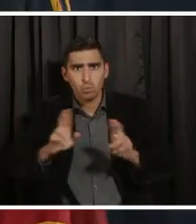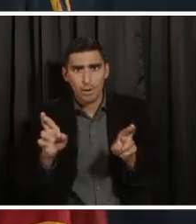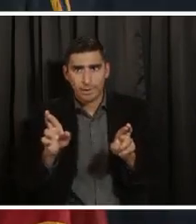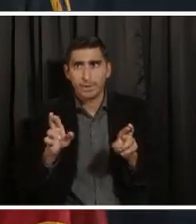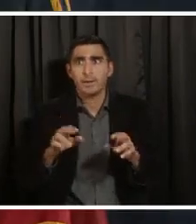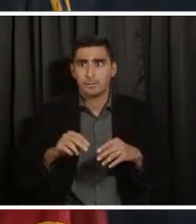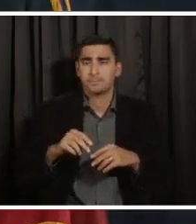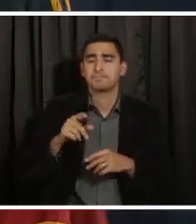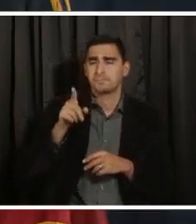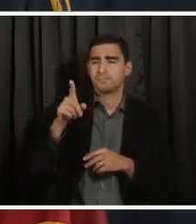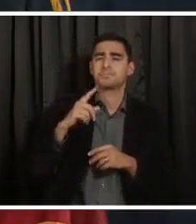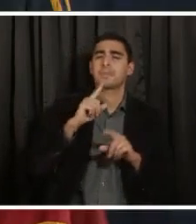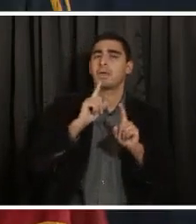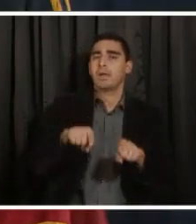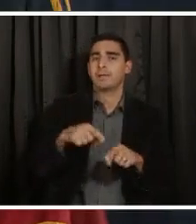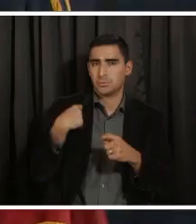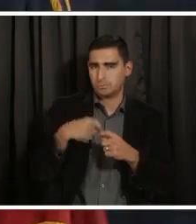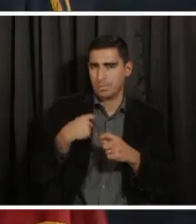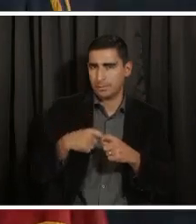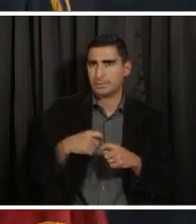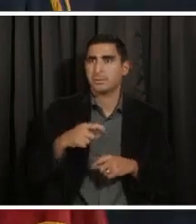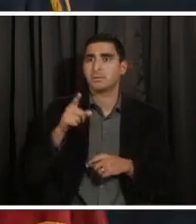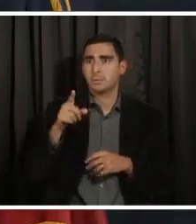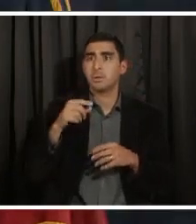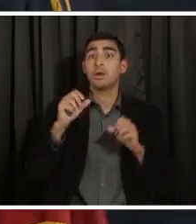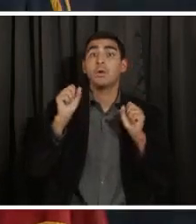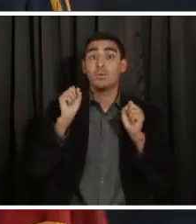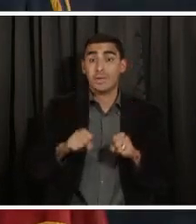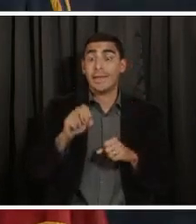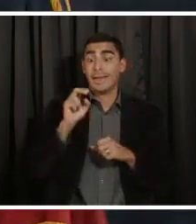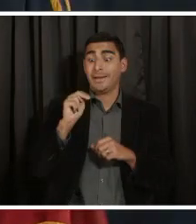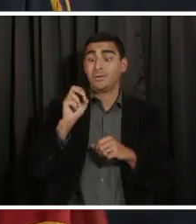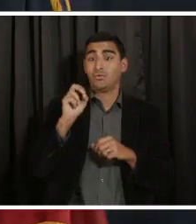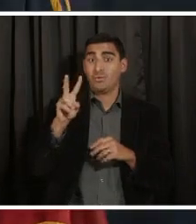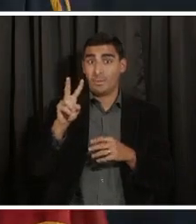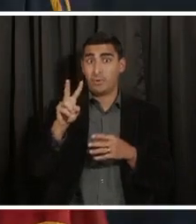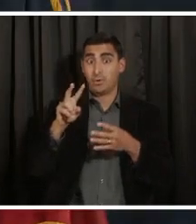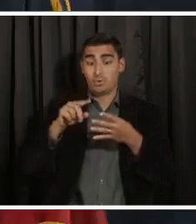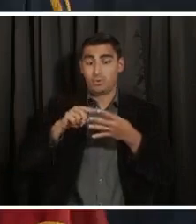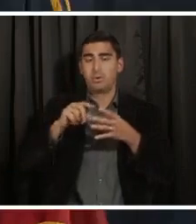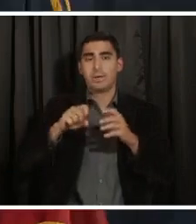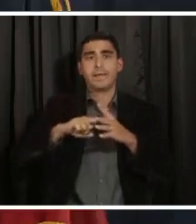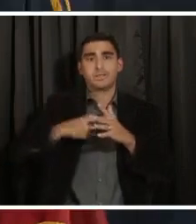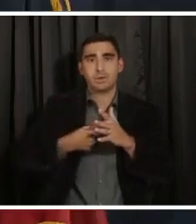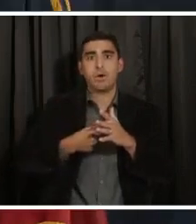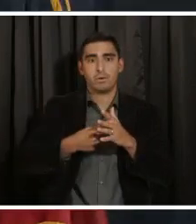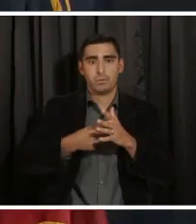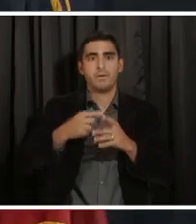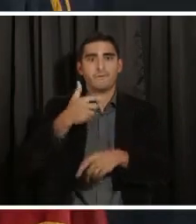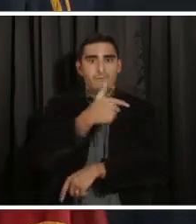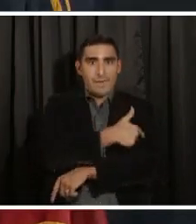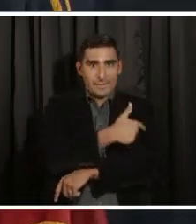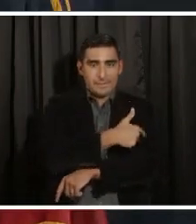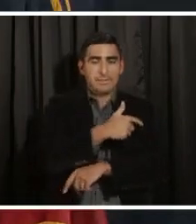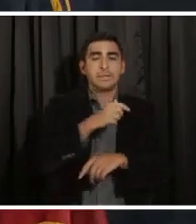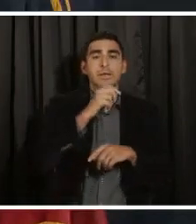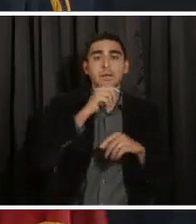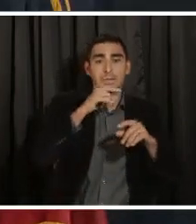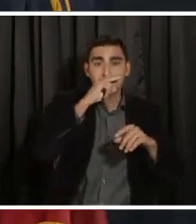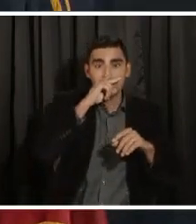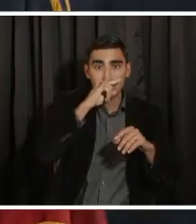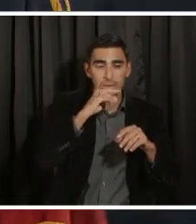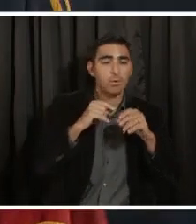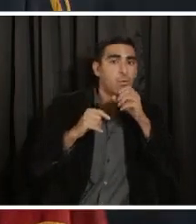el vacuno, podemos dar la vacuna a niños entre 5 hasta 11 años de